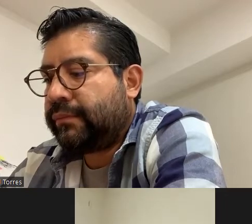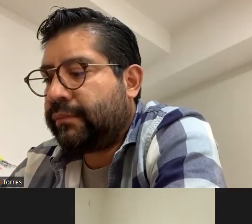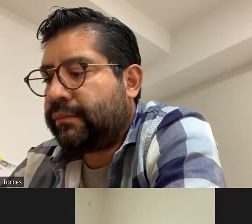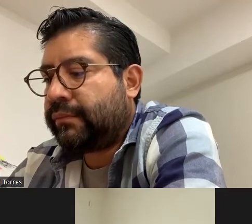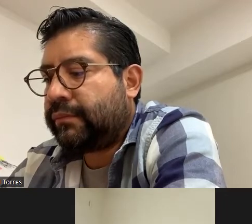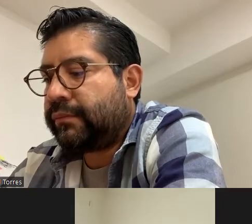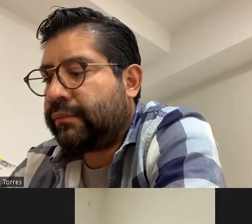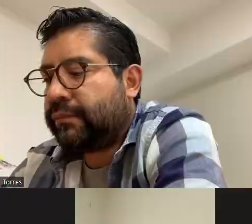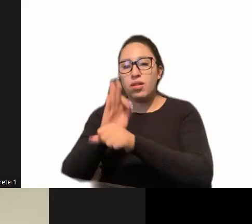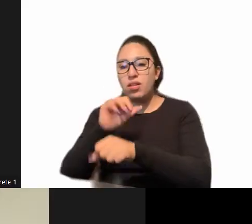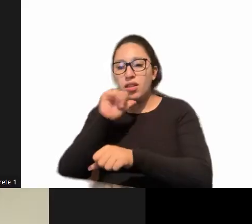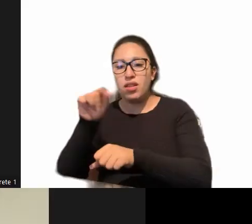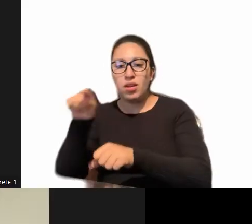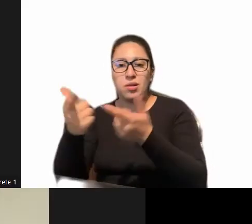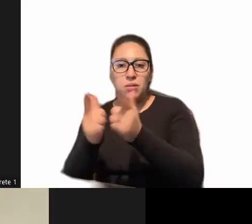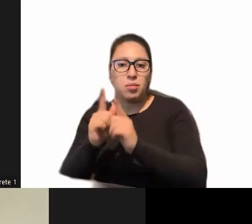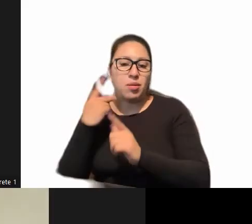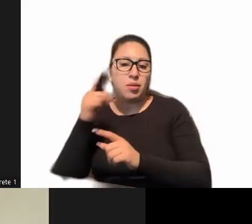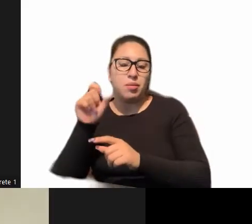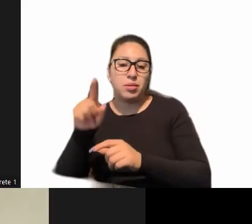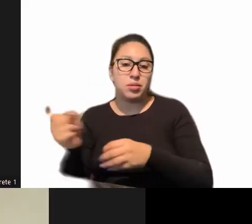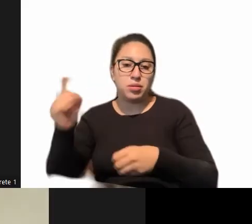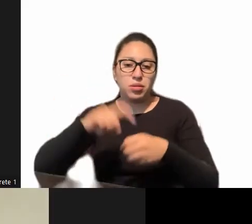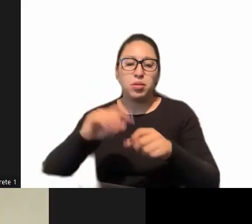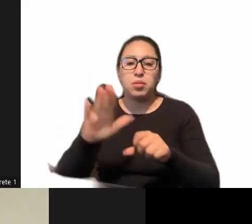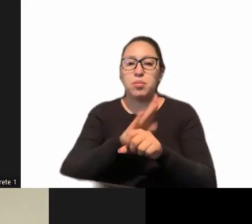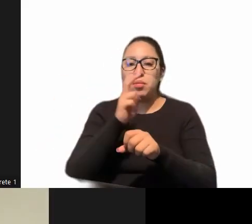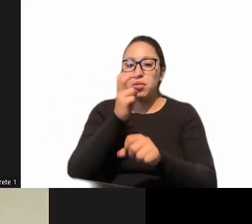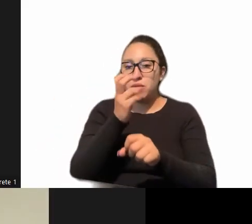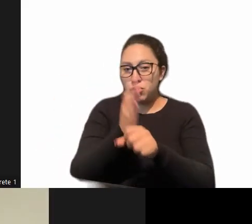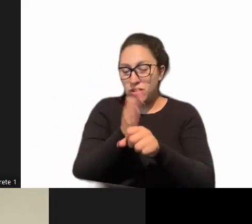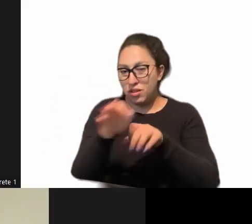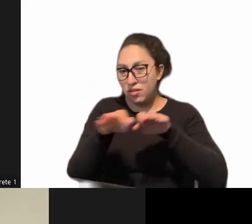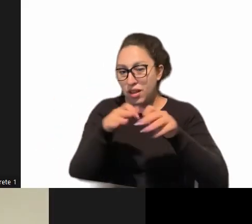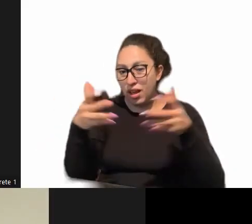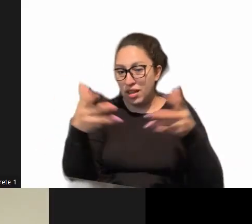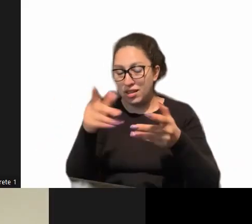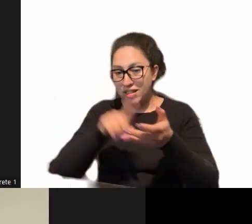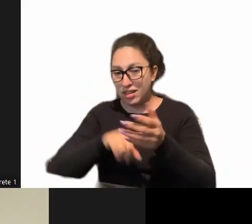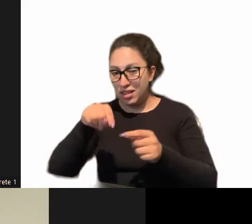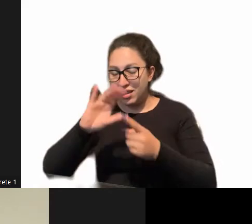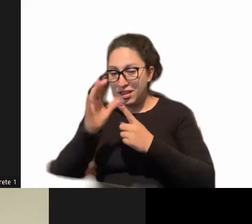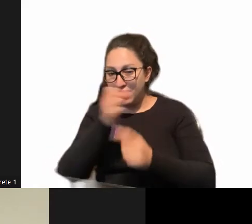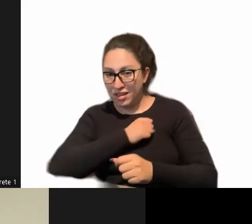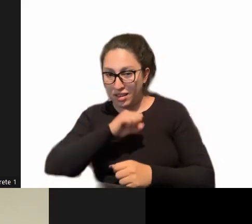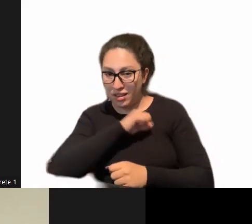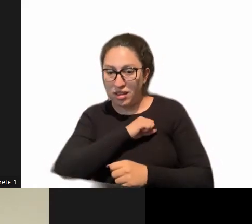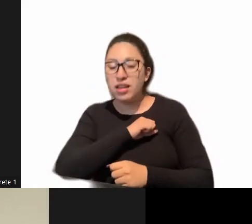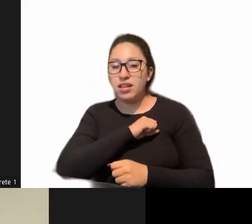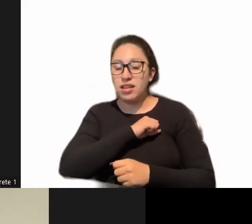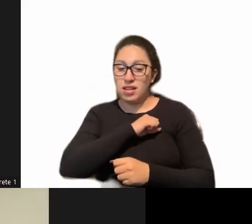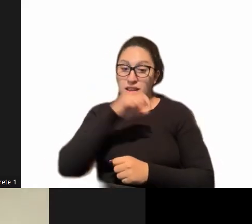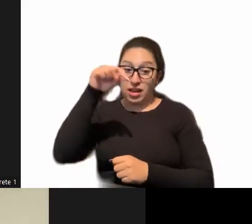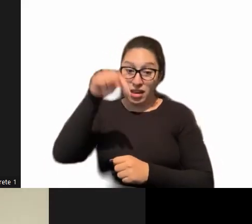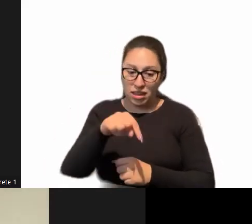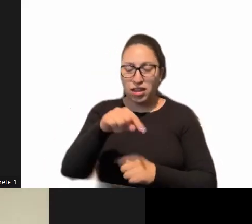parlamentario que él pertenece. Entonces, el trabajo que estamos haciendo desde el Congreso de la Ciudad de